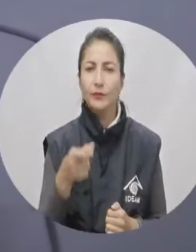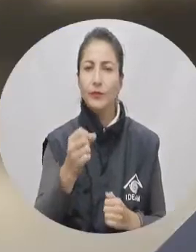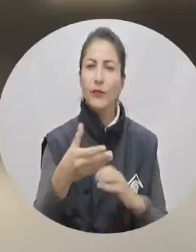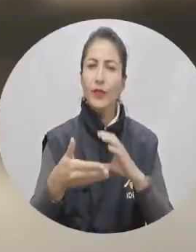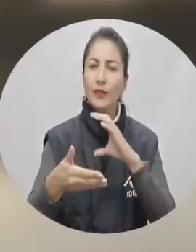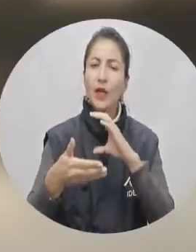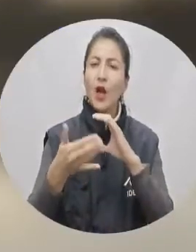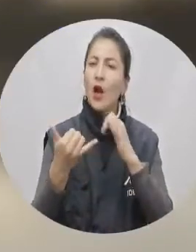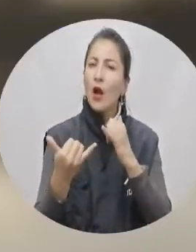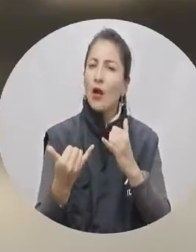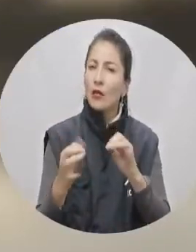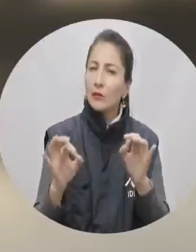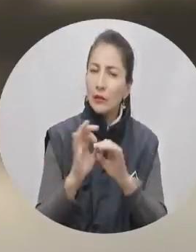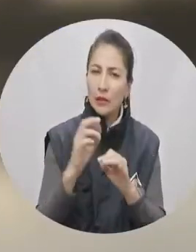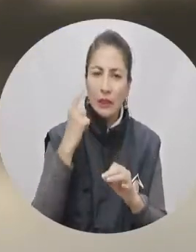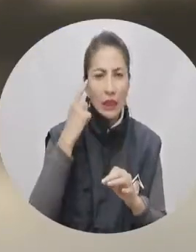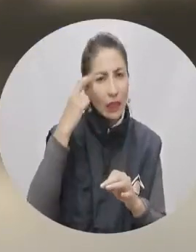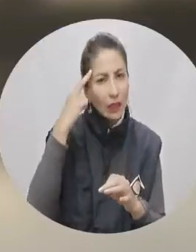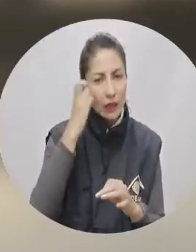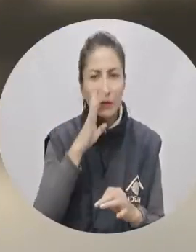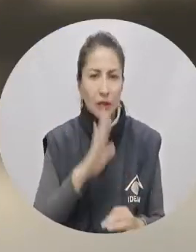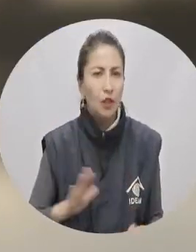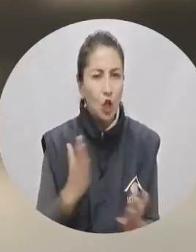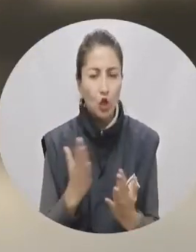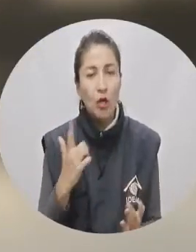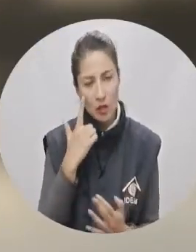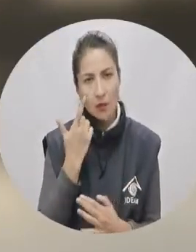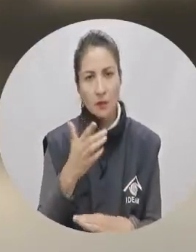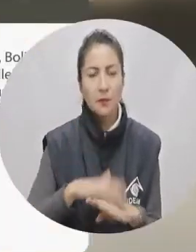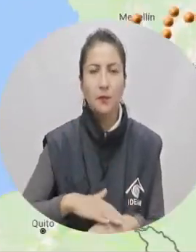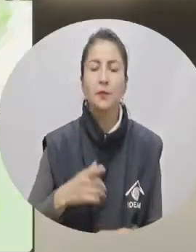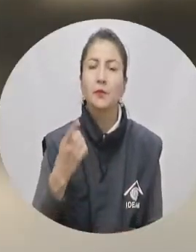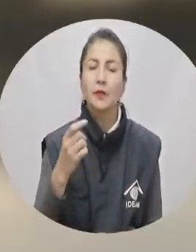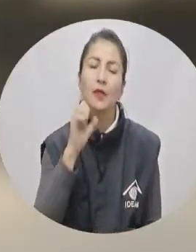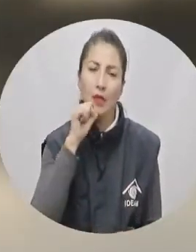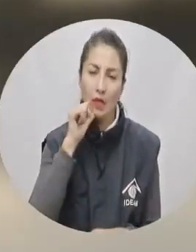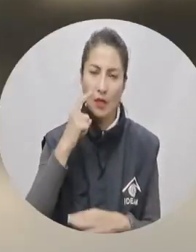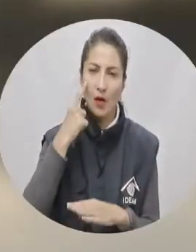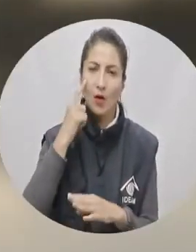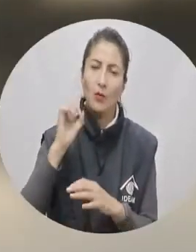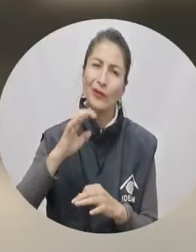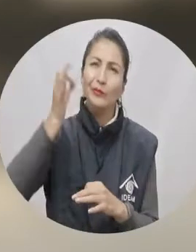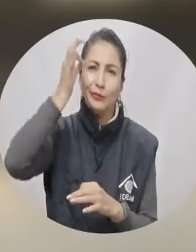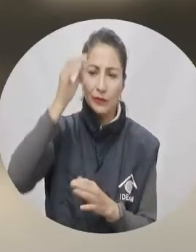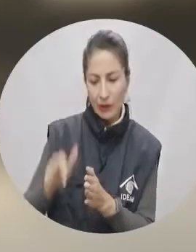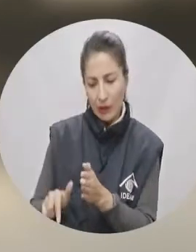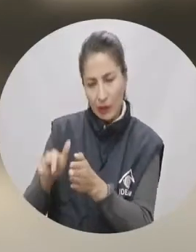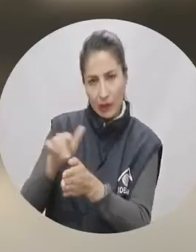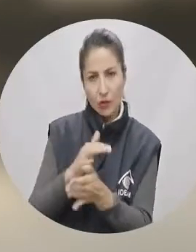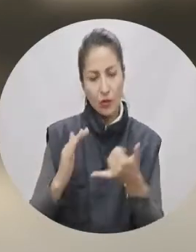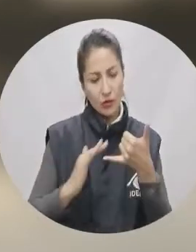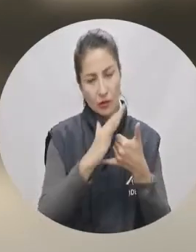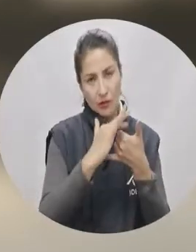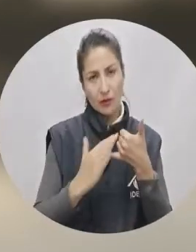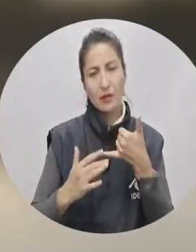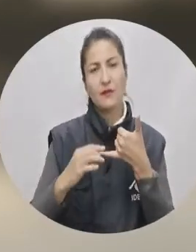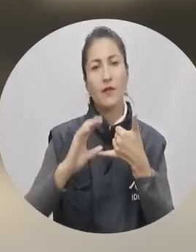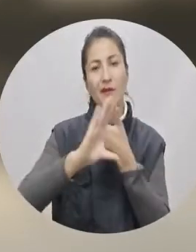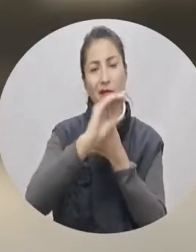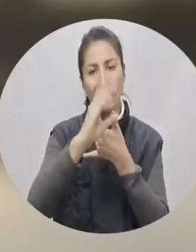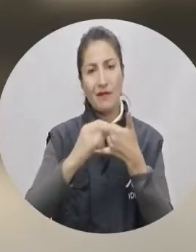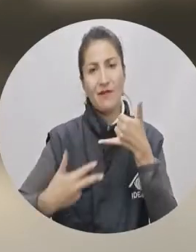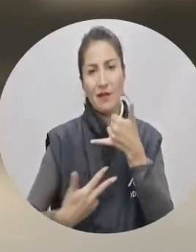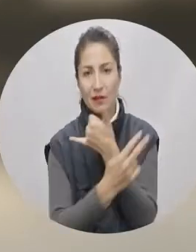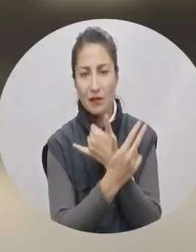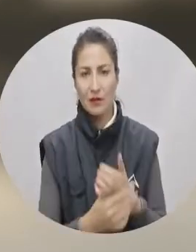Ahora, mucha atención a las principales alertas para hoy a nivel nacional. Alerta naranja por posibles crecientes en el Pacífico, en el Caribe y en la